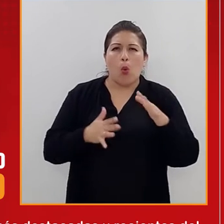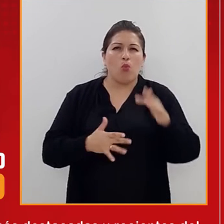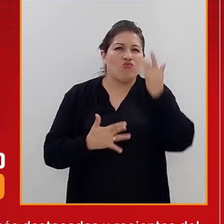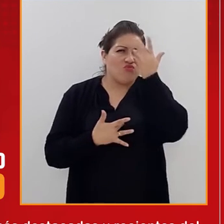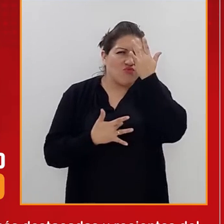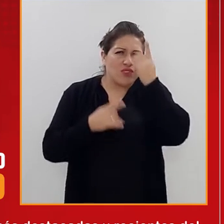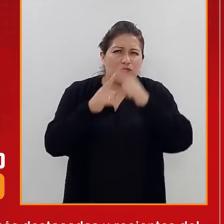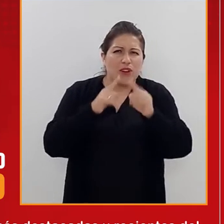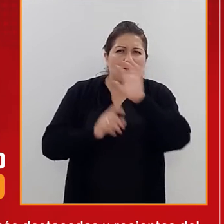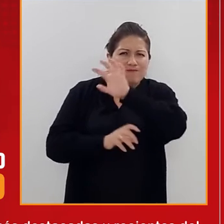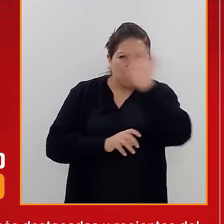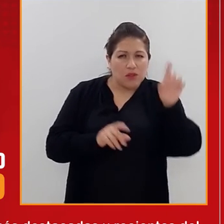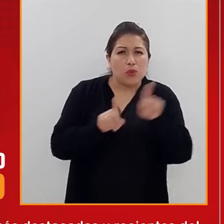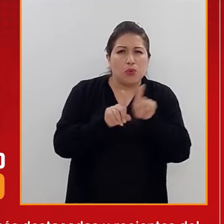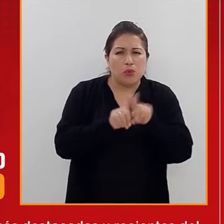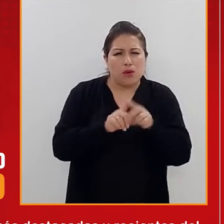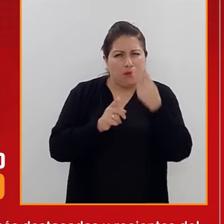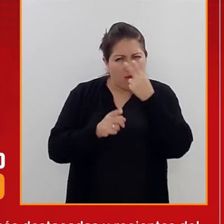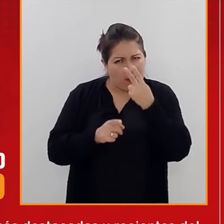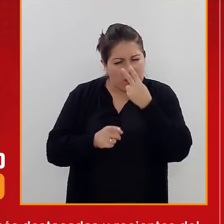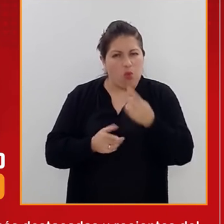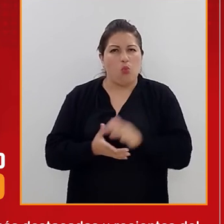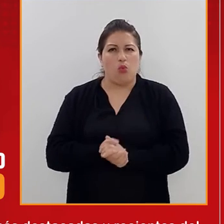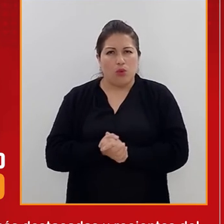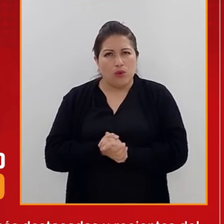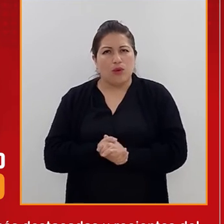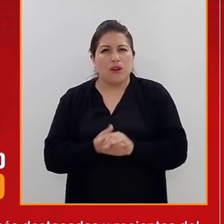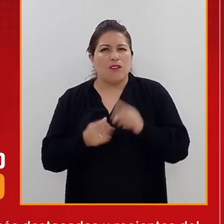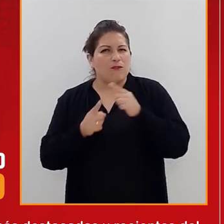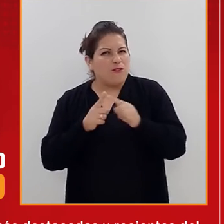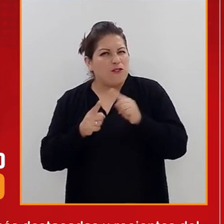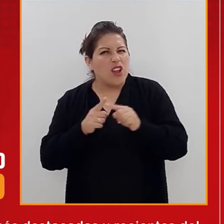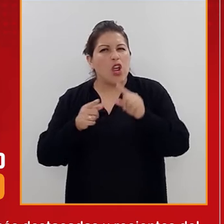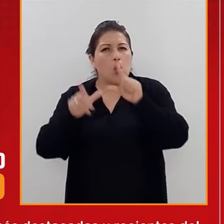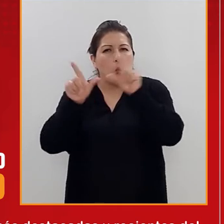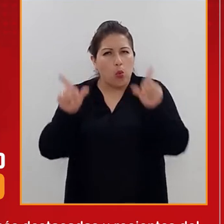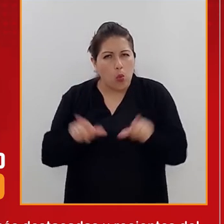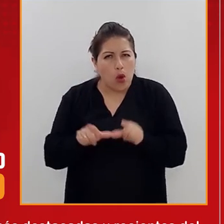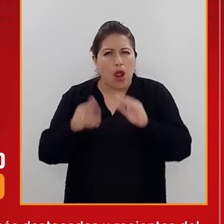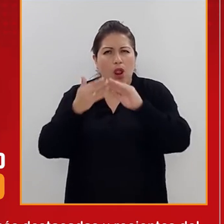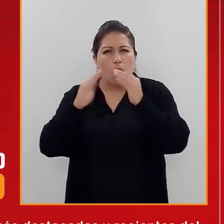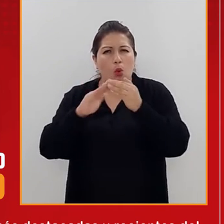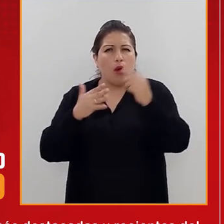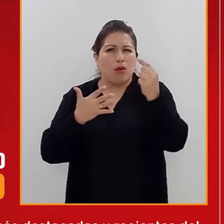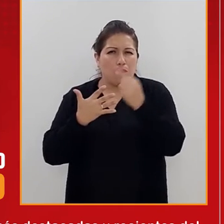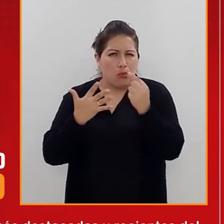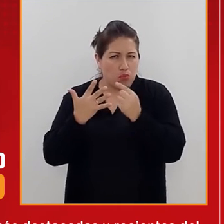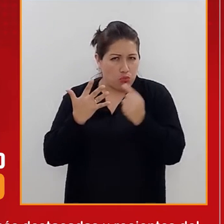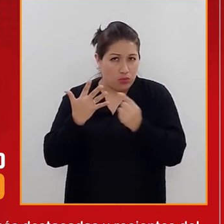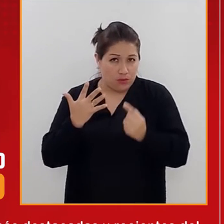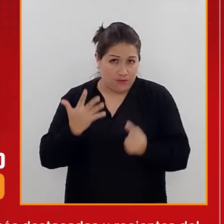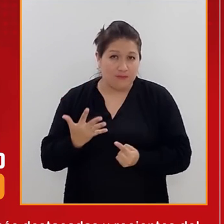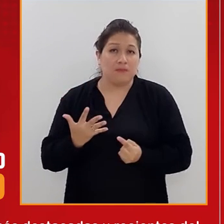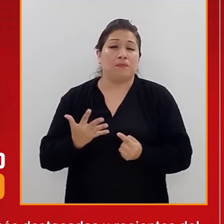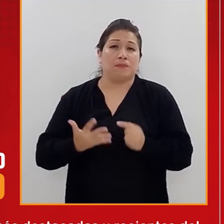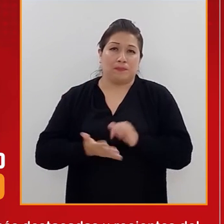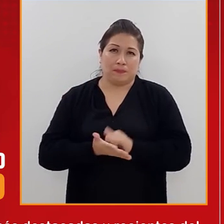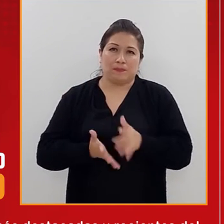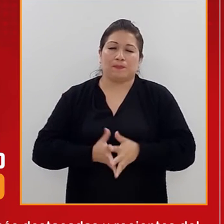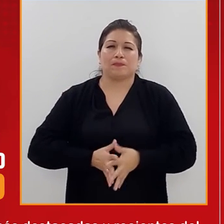de patologías, que comprenden los valles de Casma, Santa, Chao, Virú,